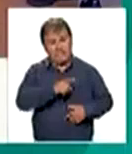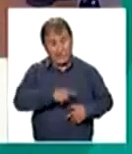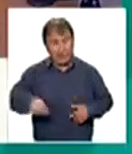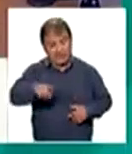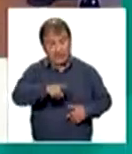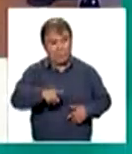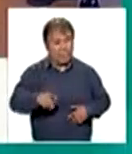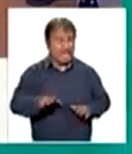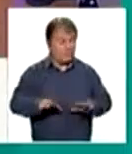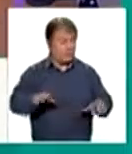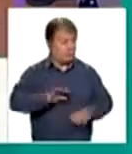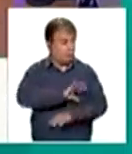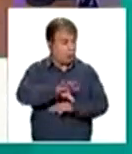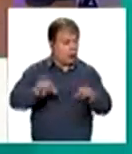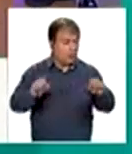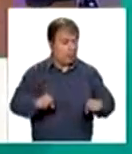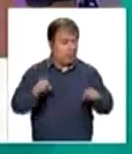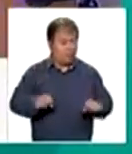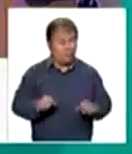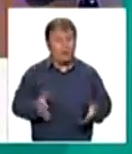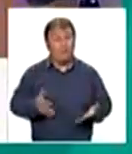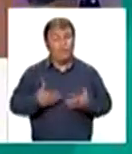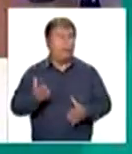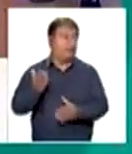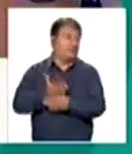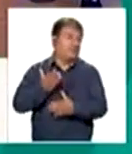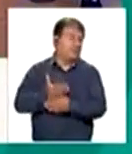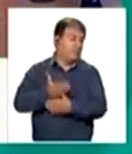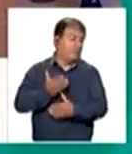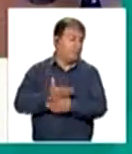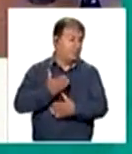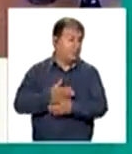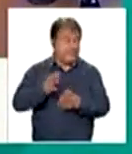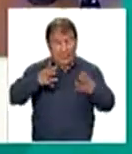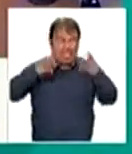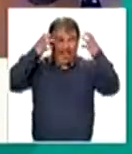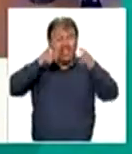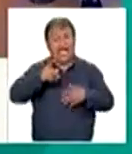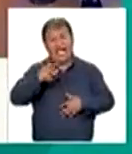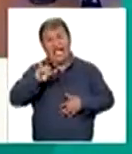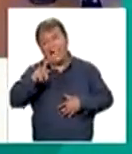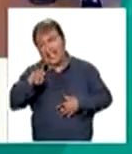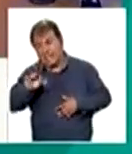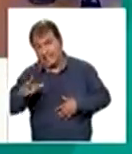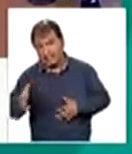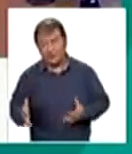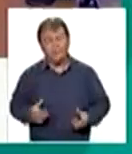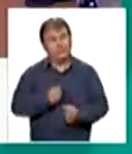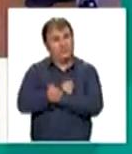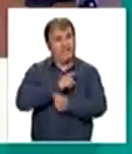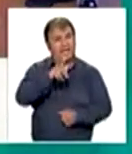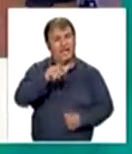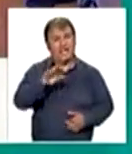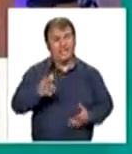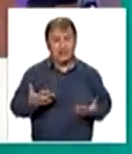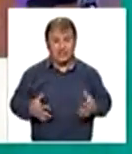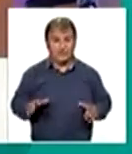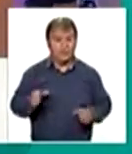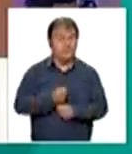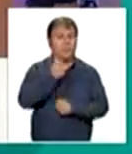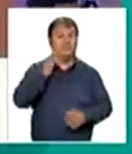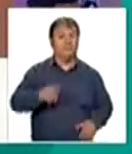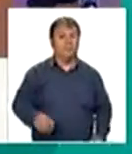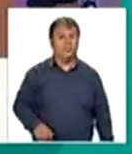todo lo posible por sacarla de su juicio, a sus casillas, a nuestra querida Katia. ¿Y lo logran, Katia, o